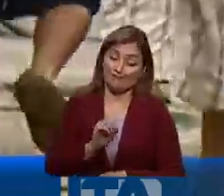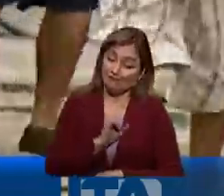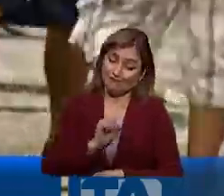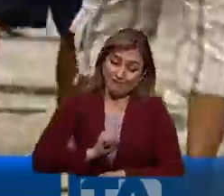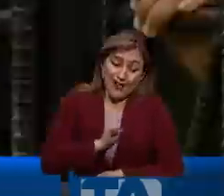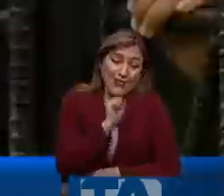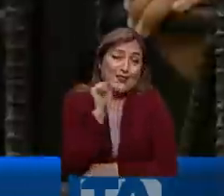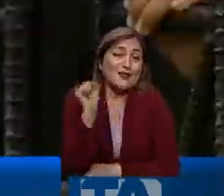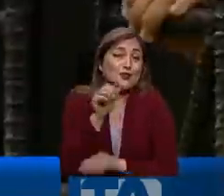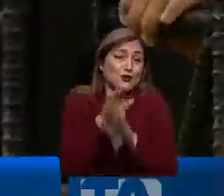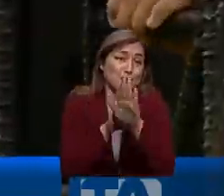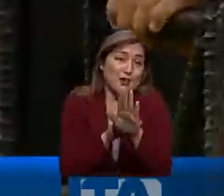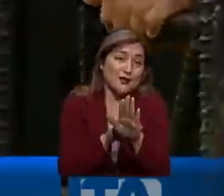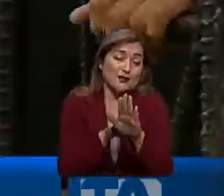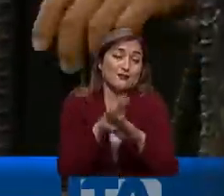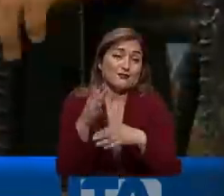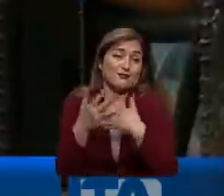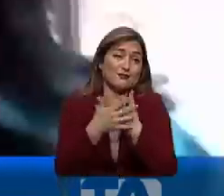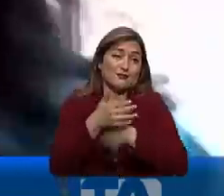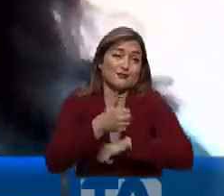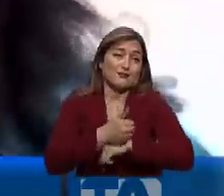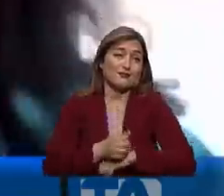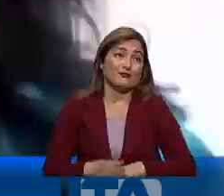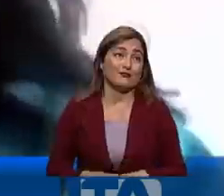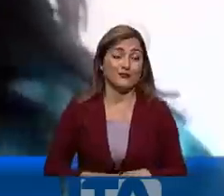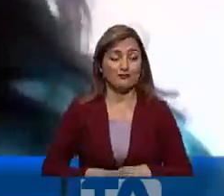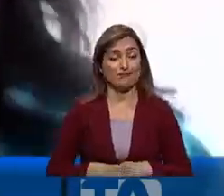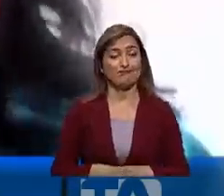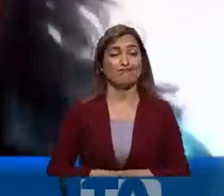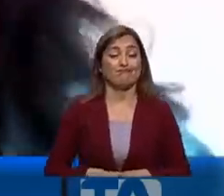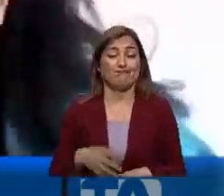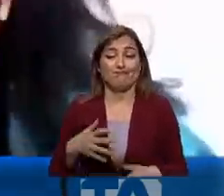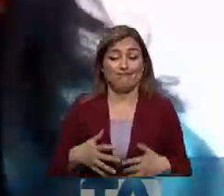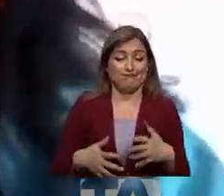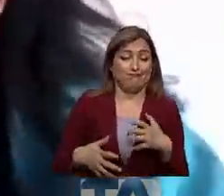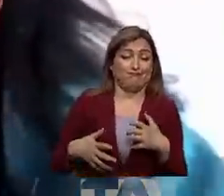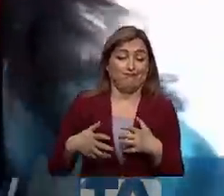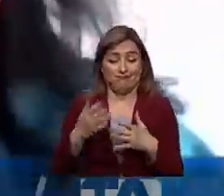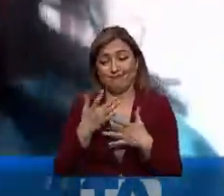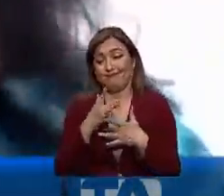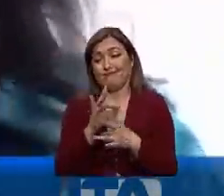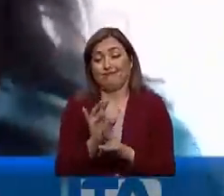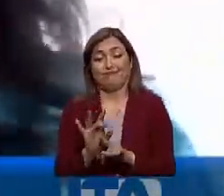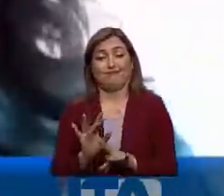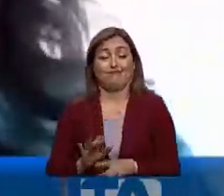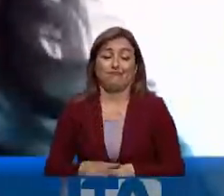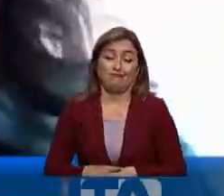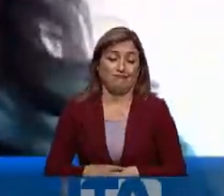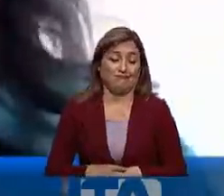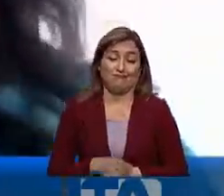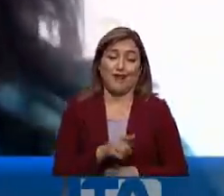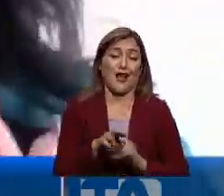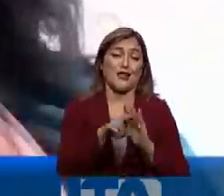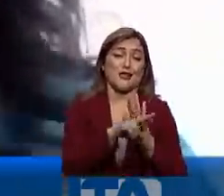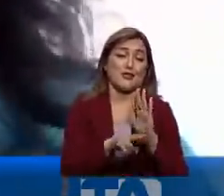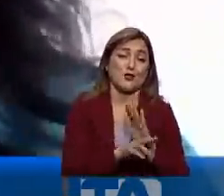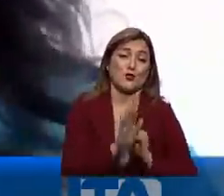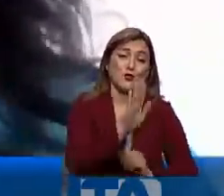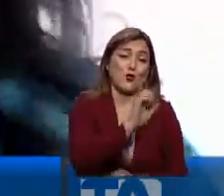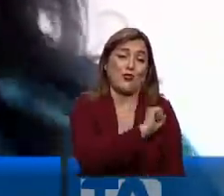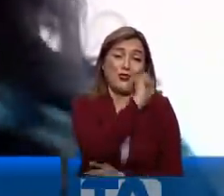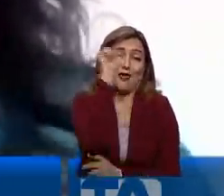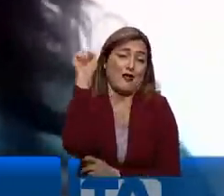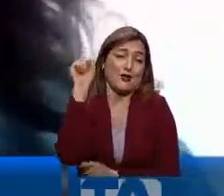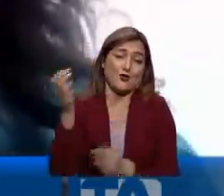se decía entonces desde el SNAI. Pues más allá de que nos indigne, más allá de que no nos guste, cumple un requisito y es un derecho